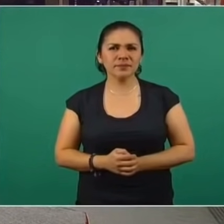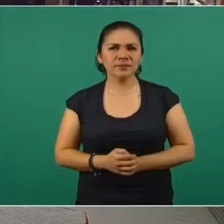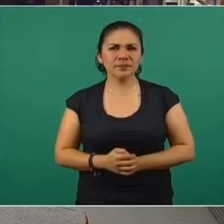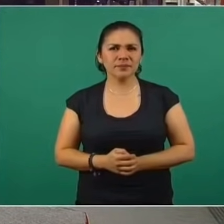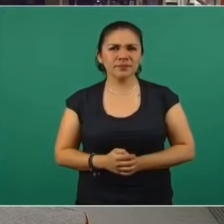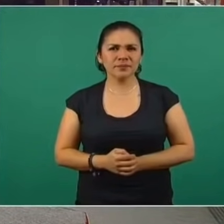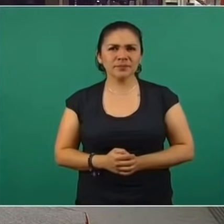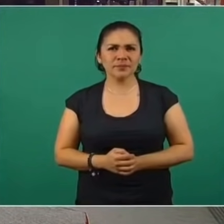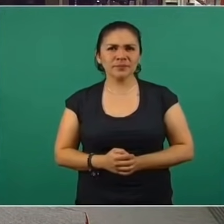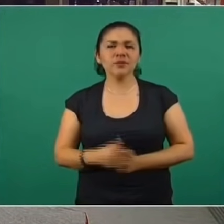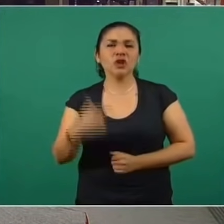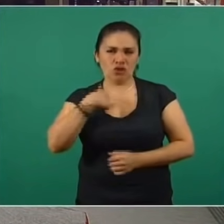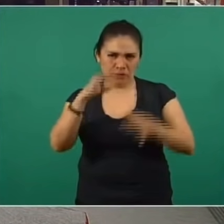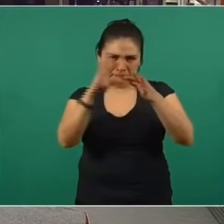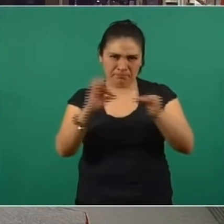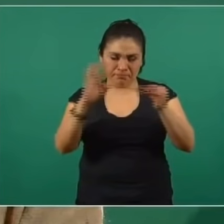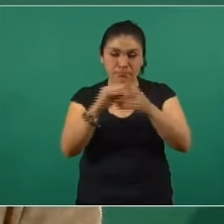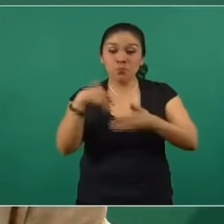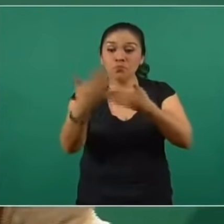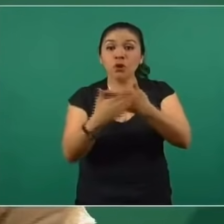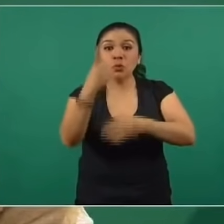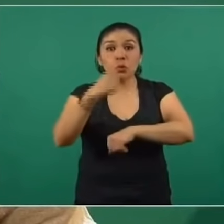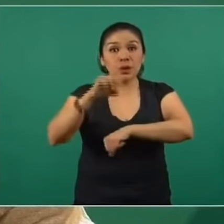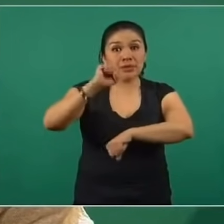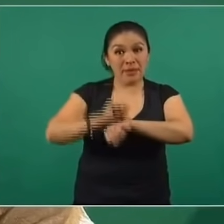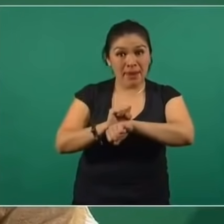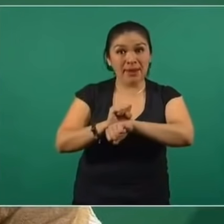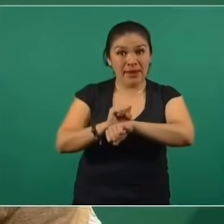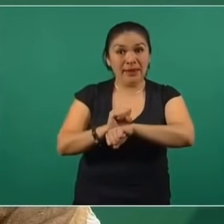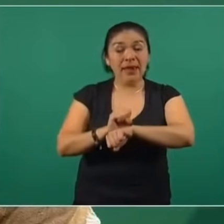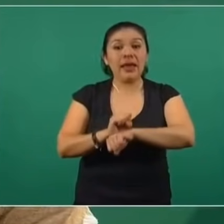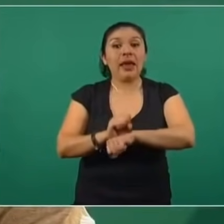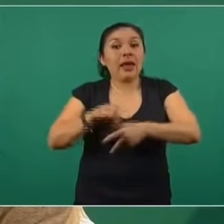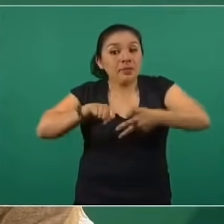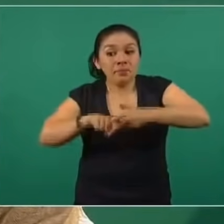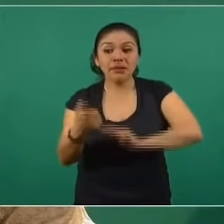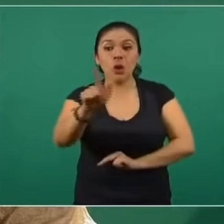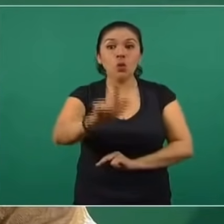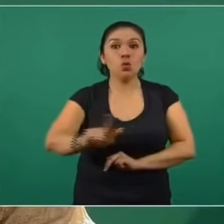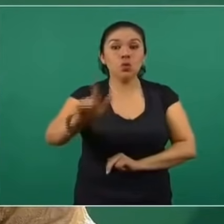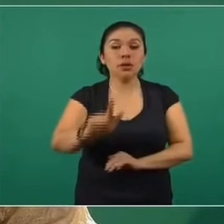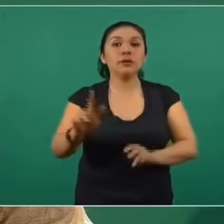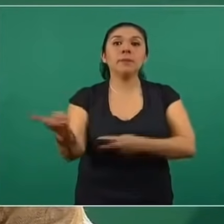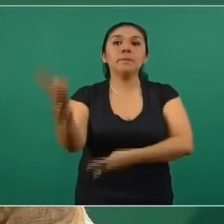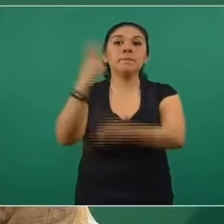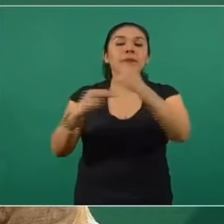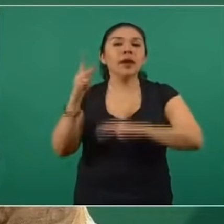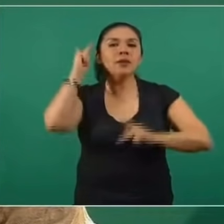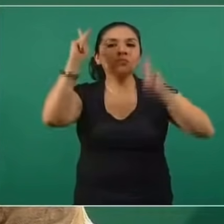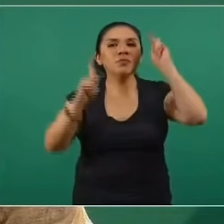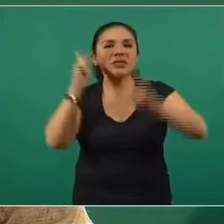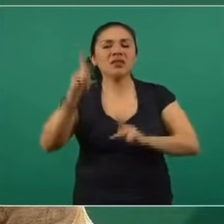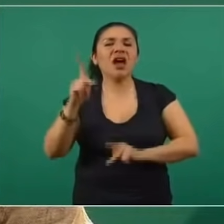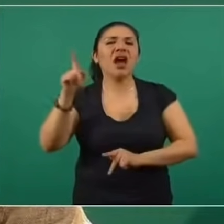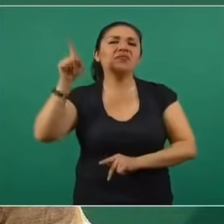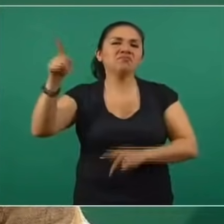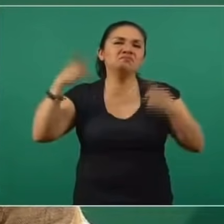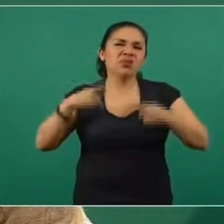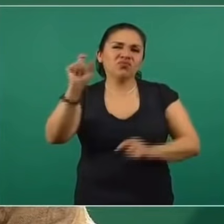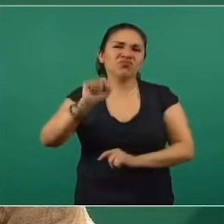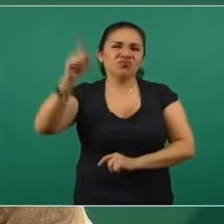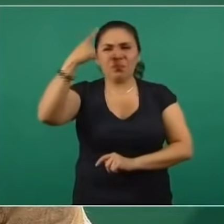Puedo dar un preanuncio. La próxima semana, a partir del lunes, vamos a tener la visita de la ministra de Salud de